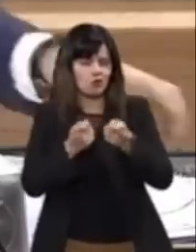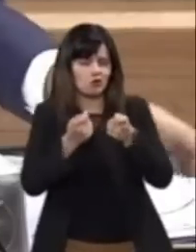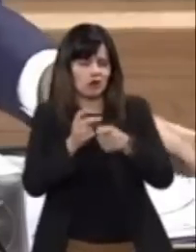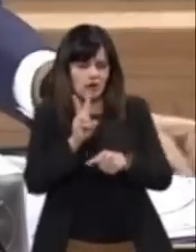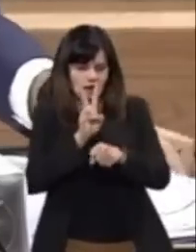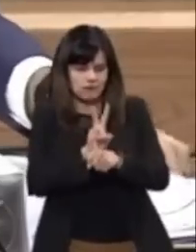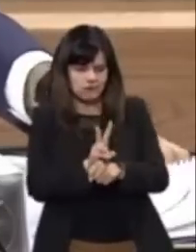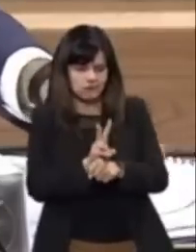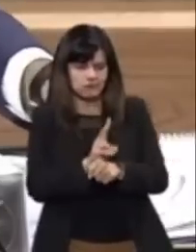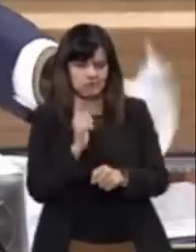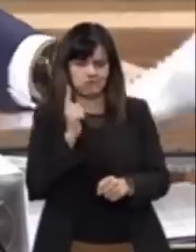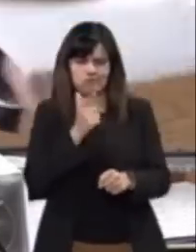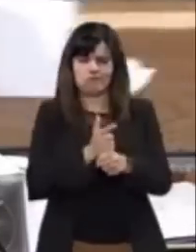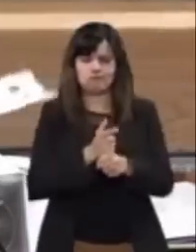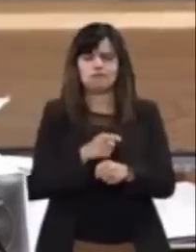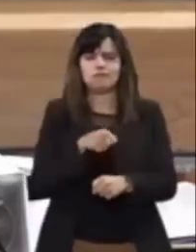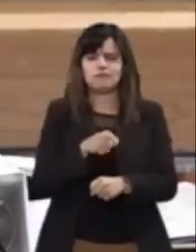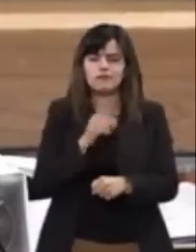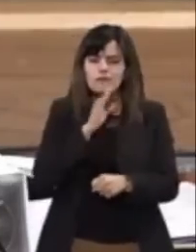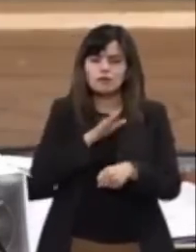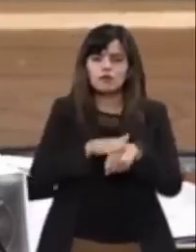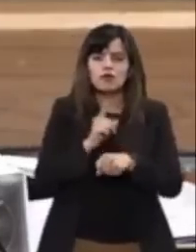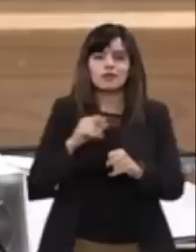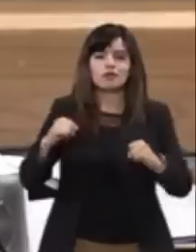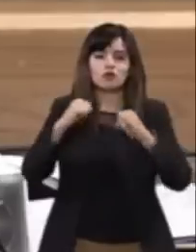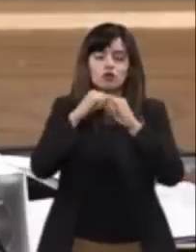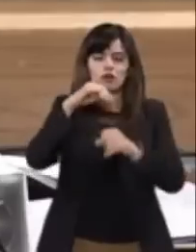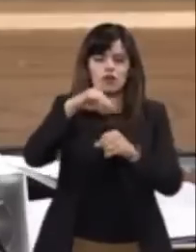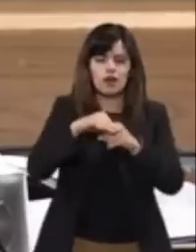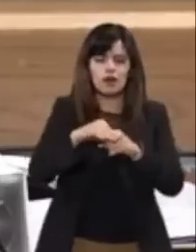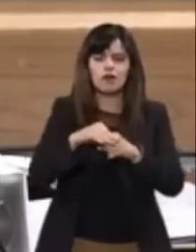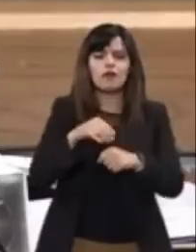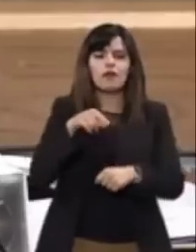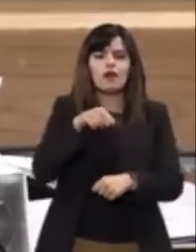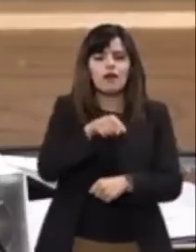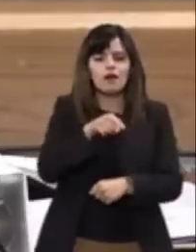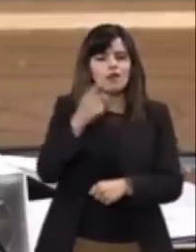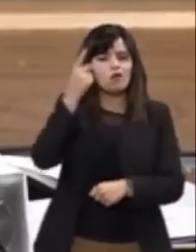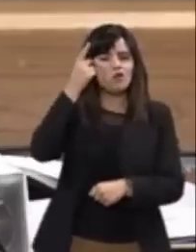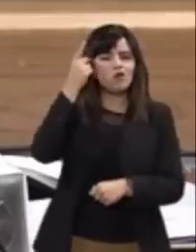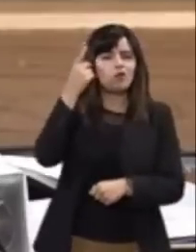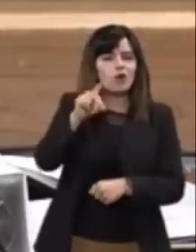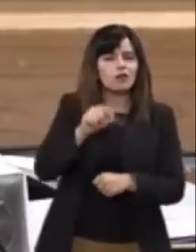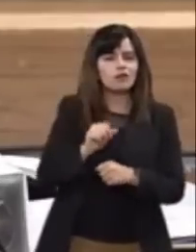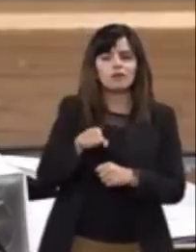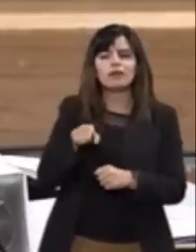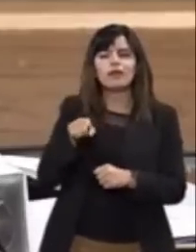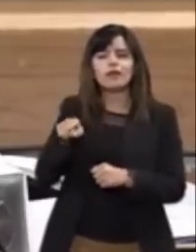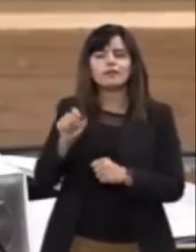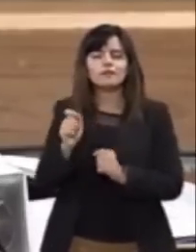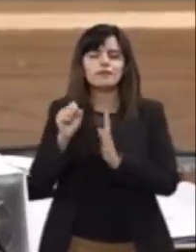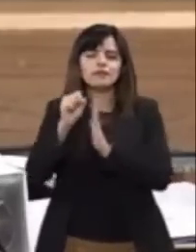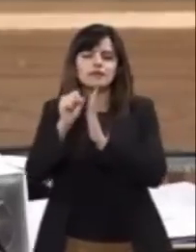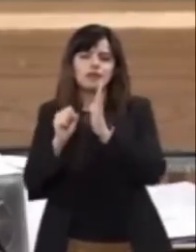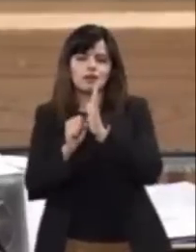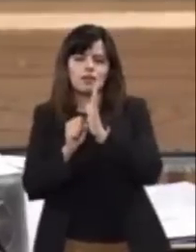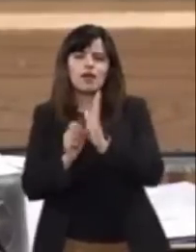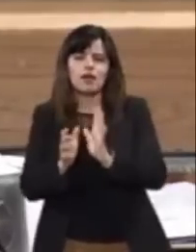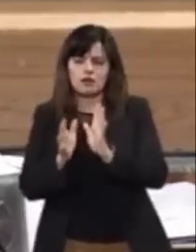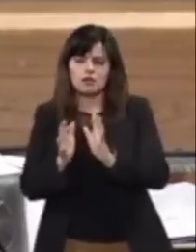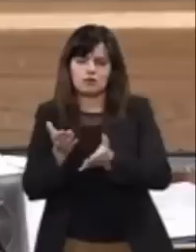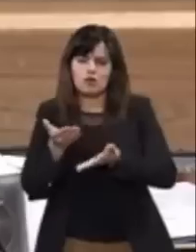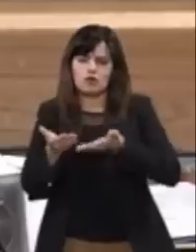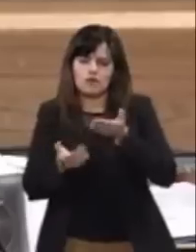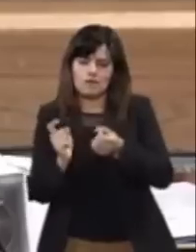gestión documental, siendo que el propio instituto era propietario de la titularidad de una licencia de un sistema con el que ya se contaba.